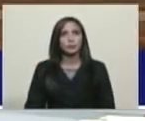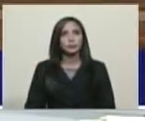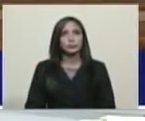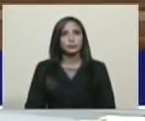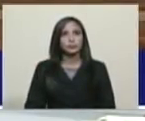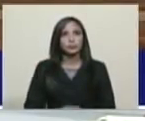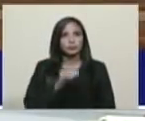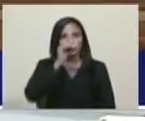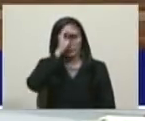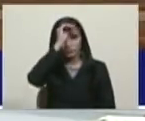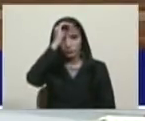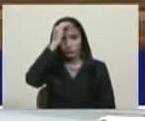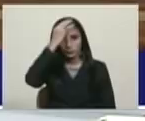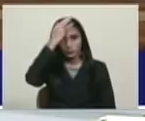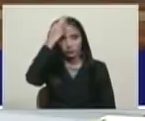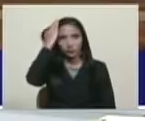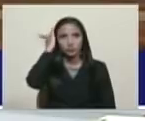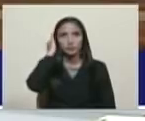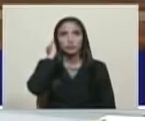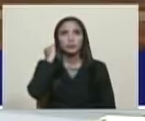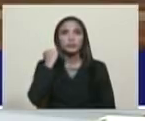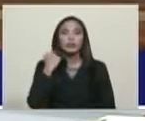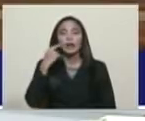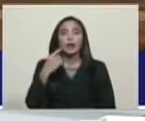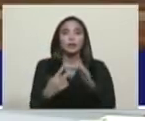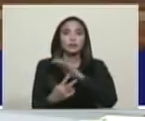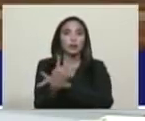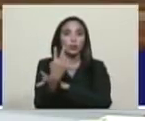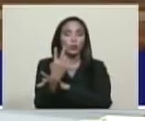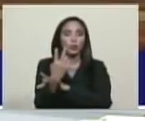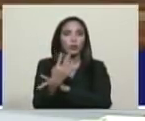pudiera ser la segunda reserva